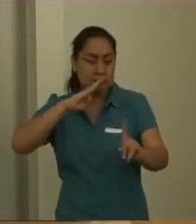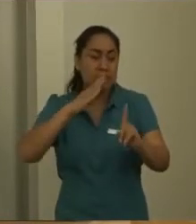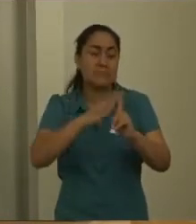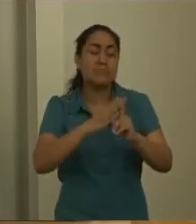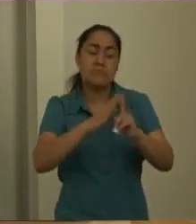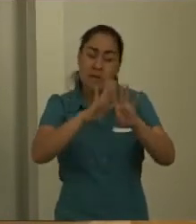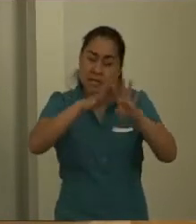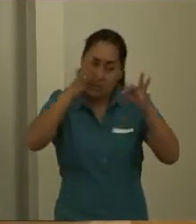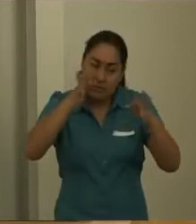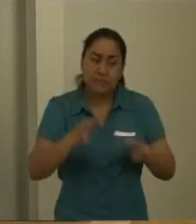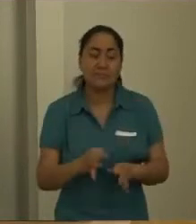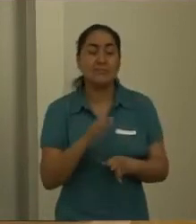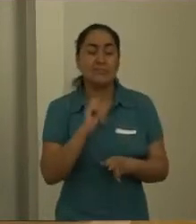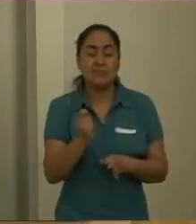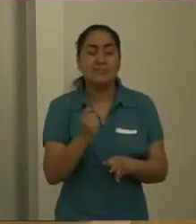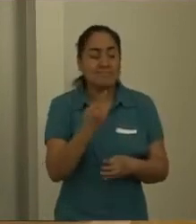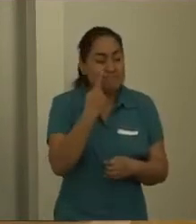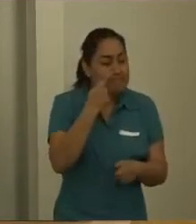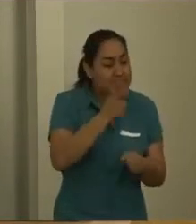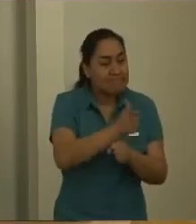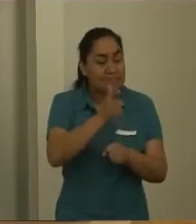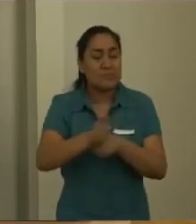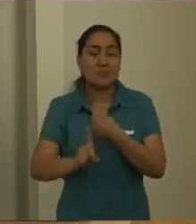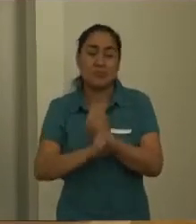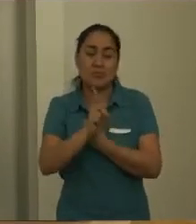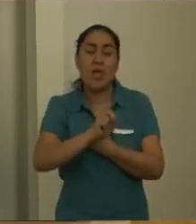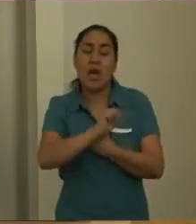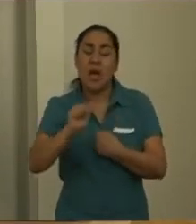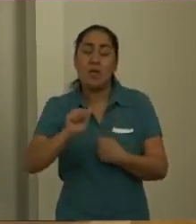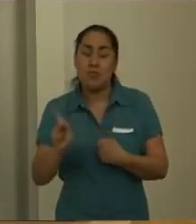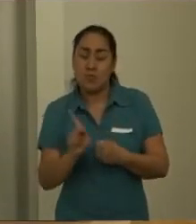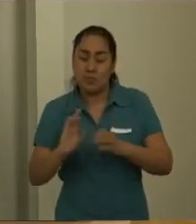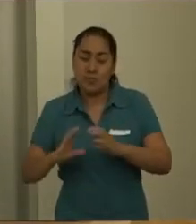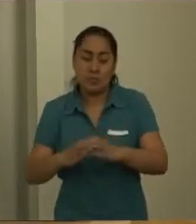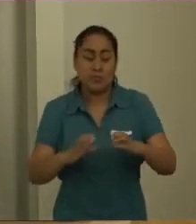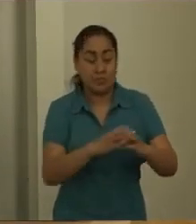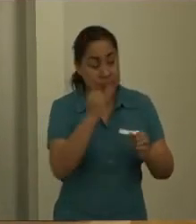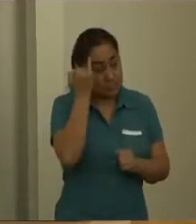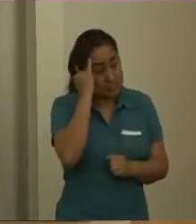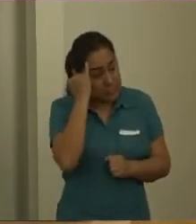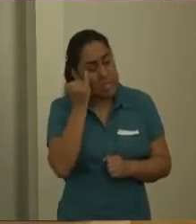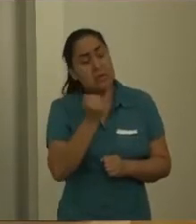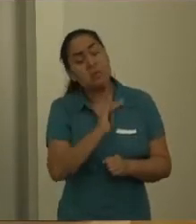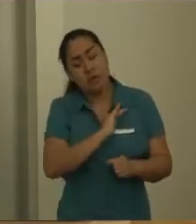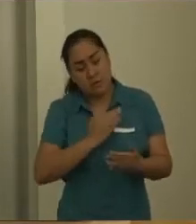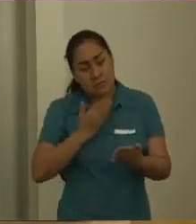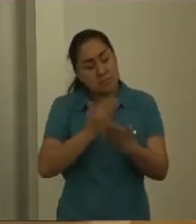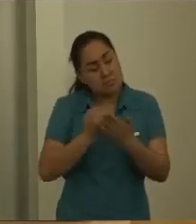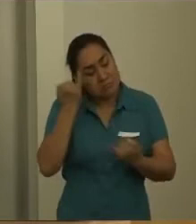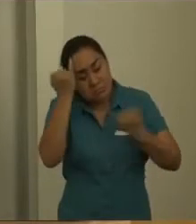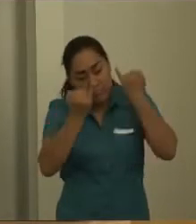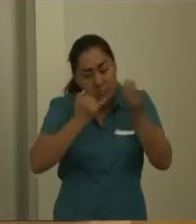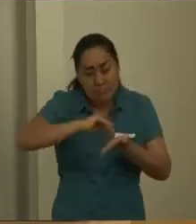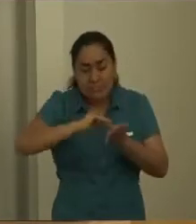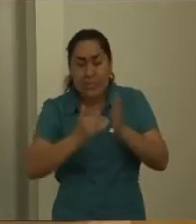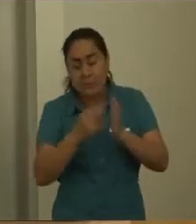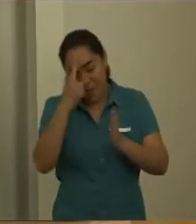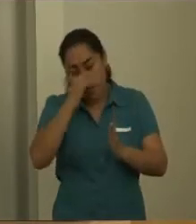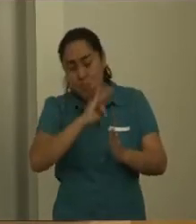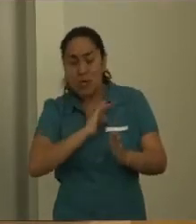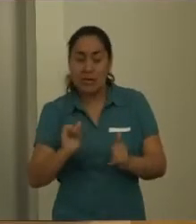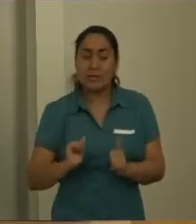delinear la problemática de las comunidades indígenas y a proponer estrategias para el alcance y